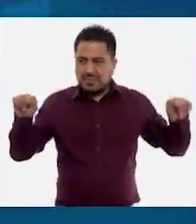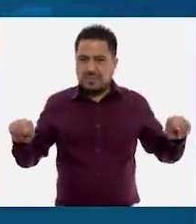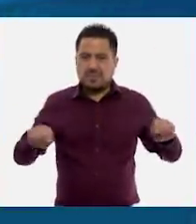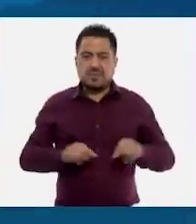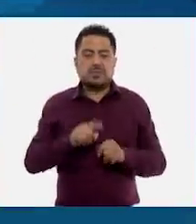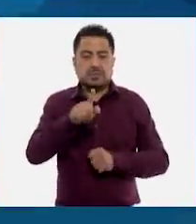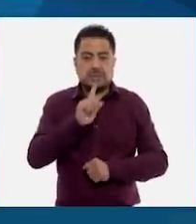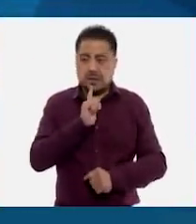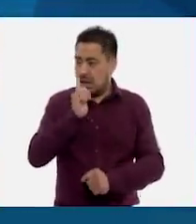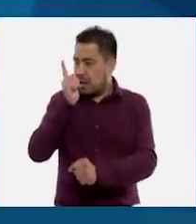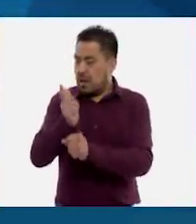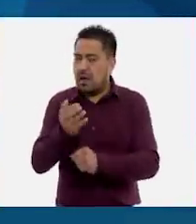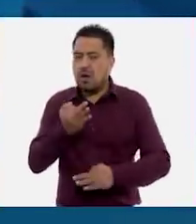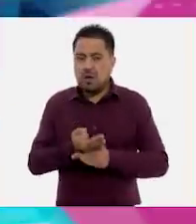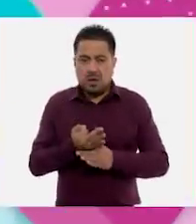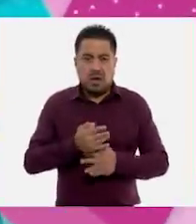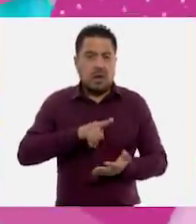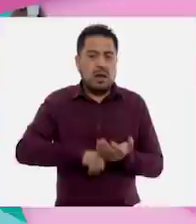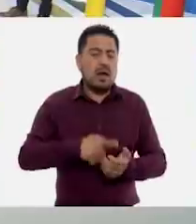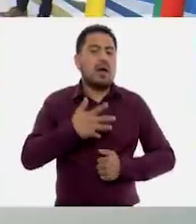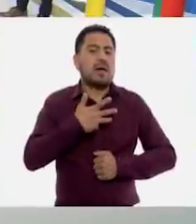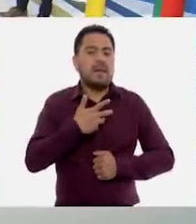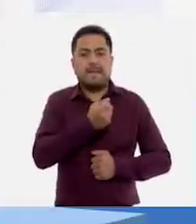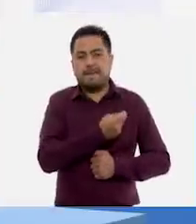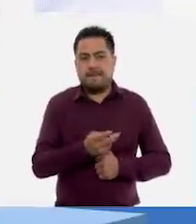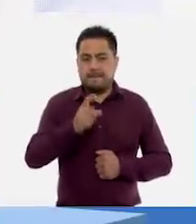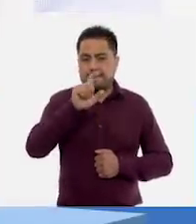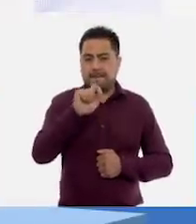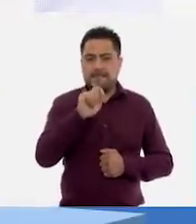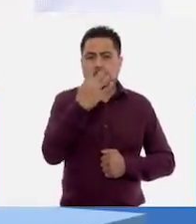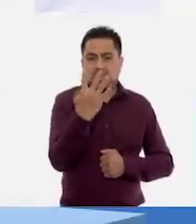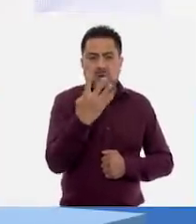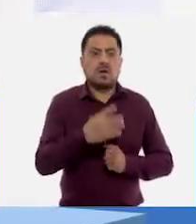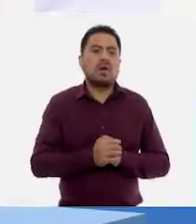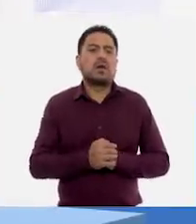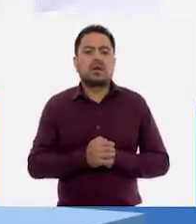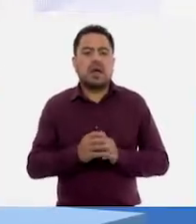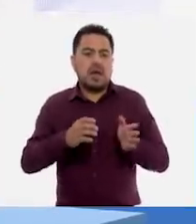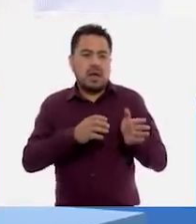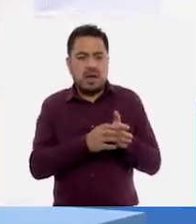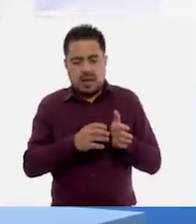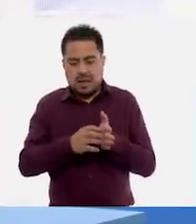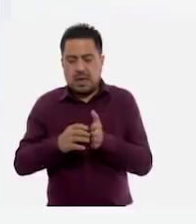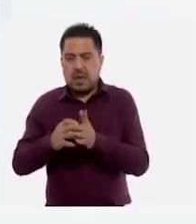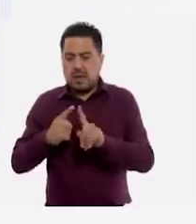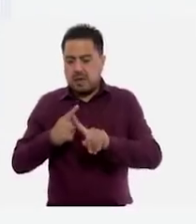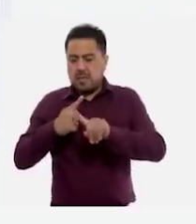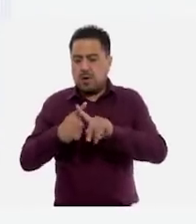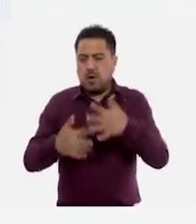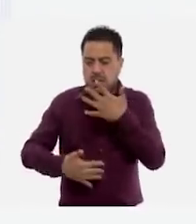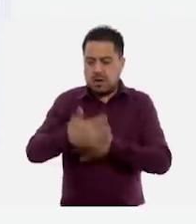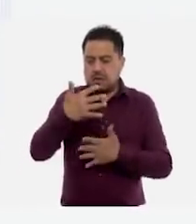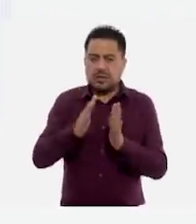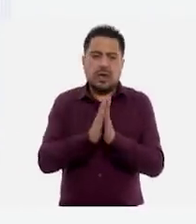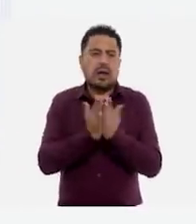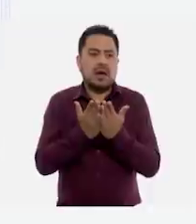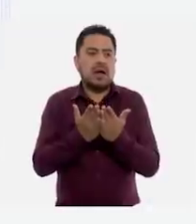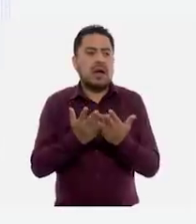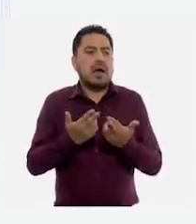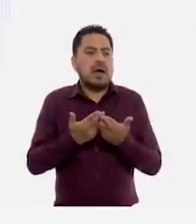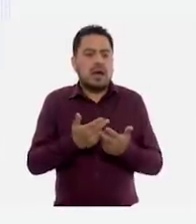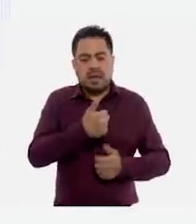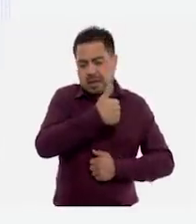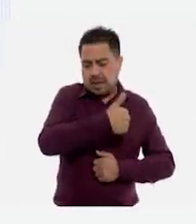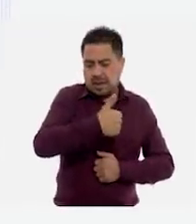te das cuenta, tenemos 24 cajas por 15 libros que le quedan a